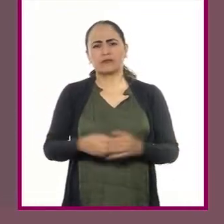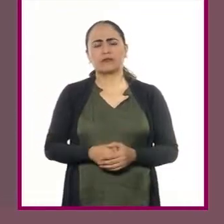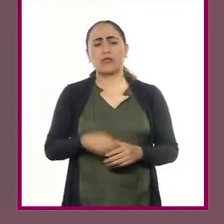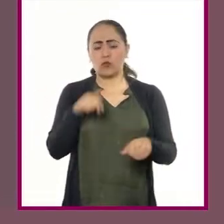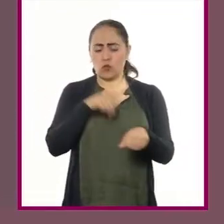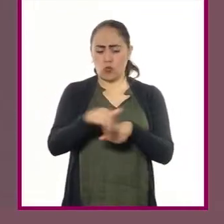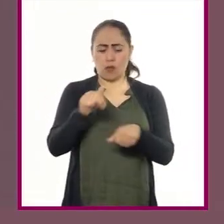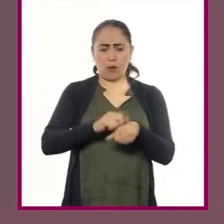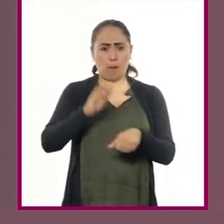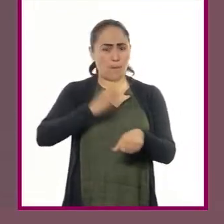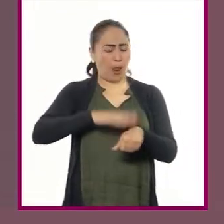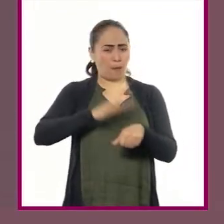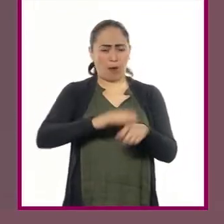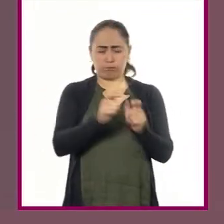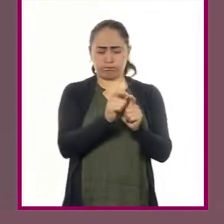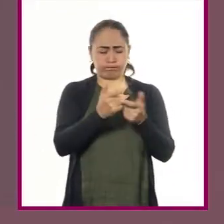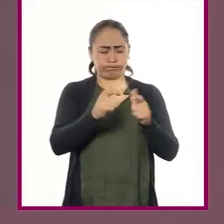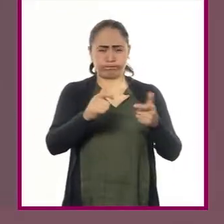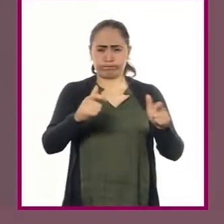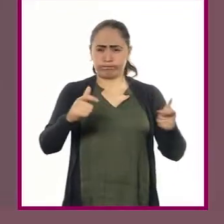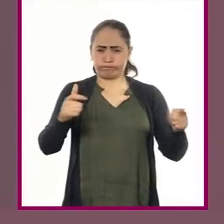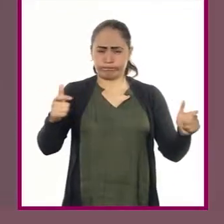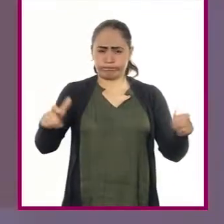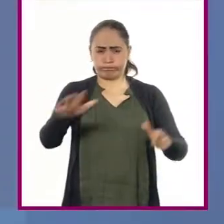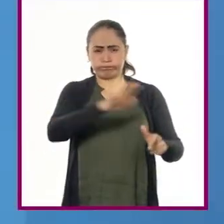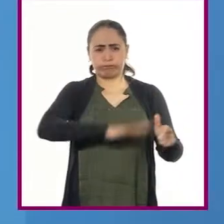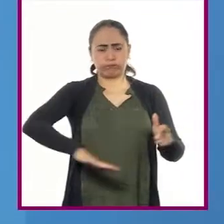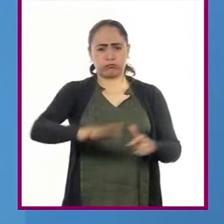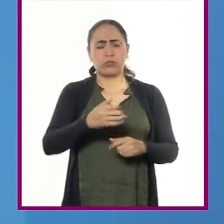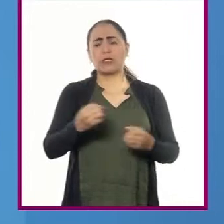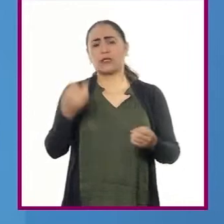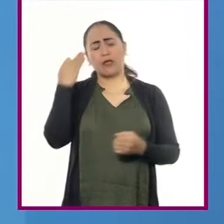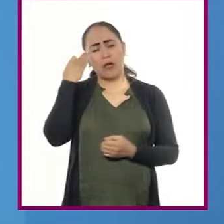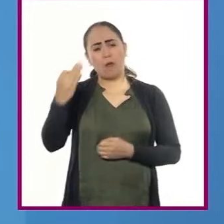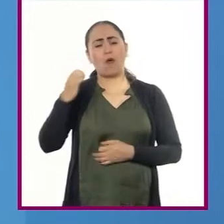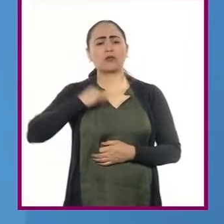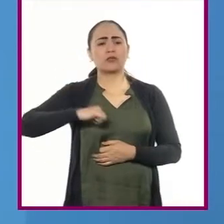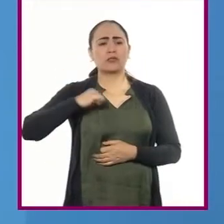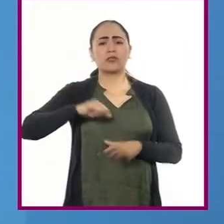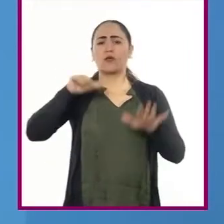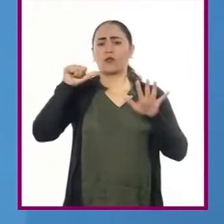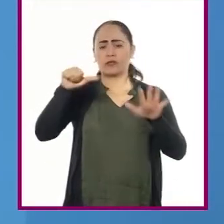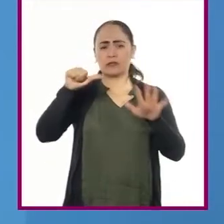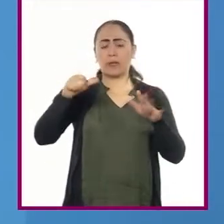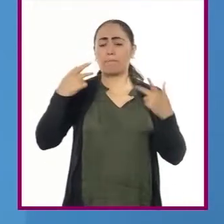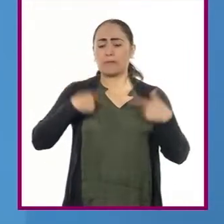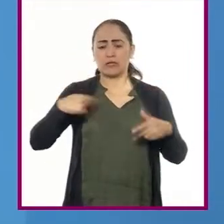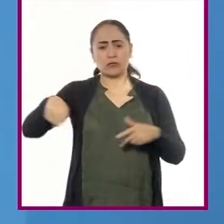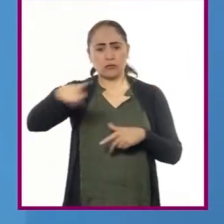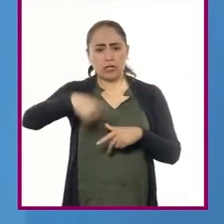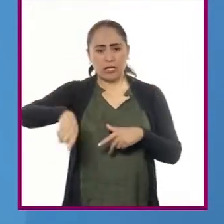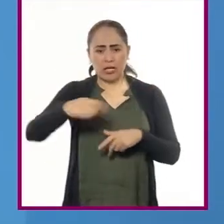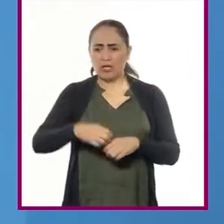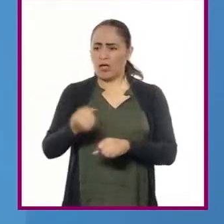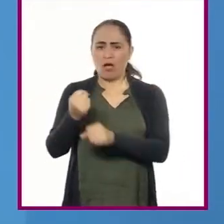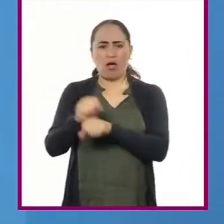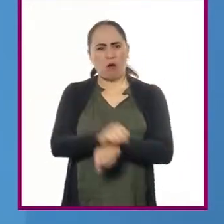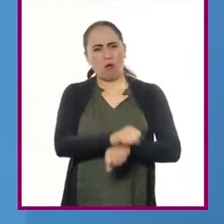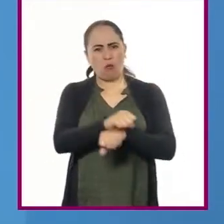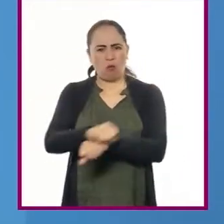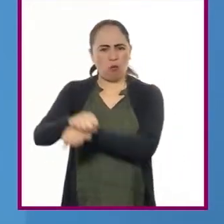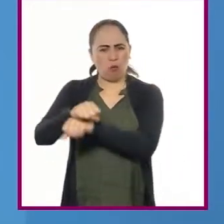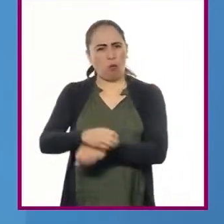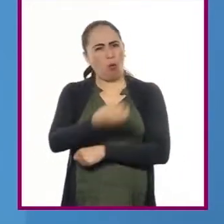número creció de manera notoria a lo largo del siglo XVI. Eran gente traída de forma forzosa para